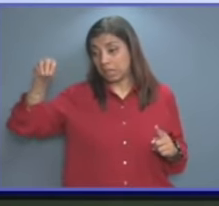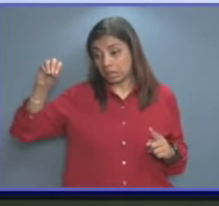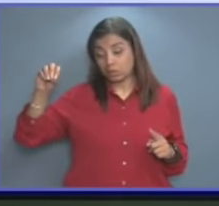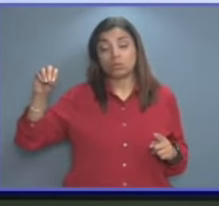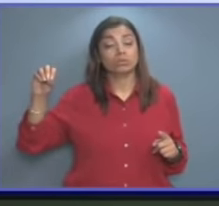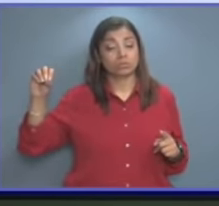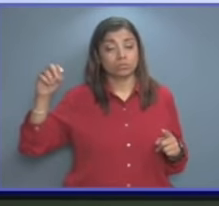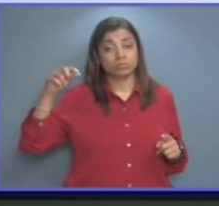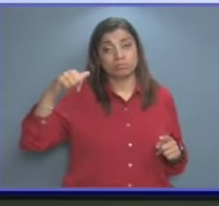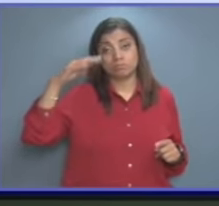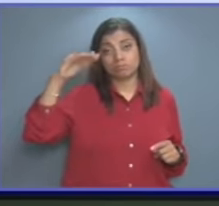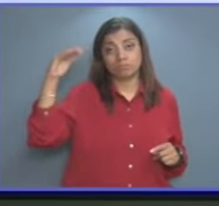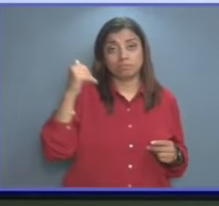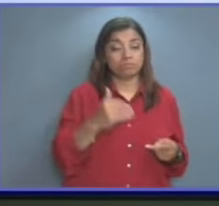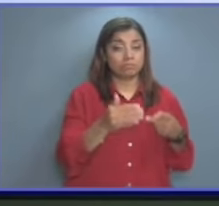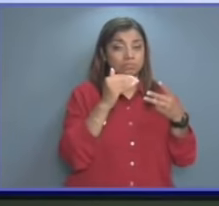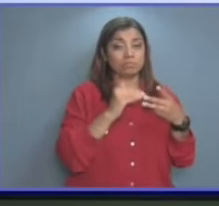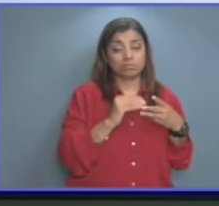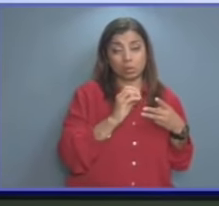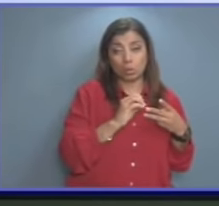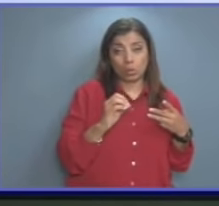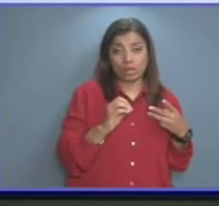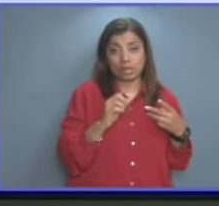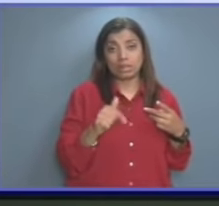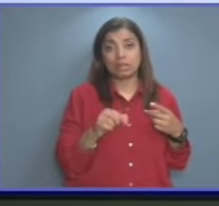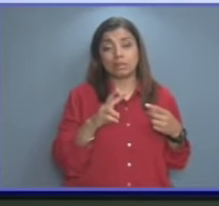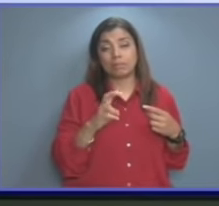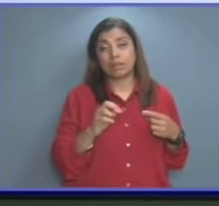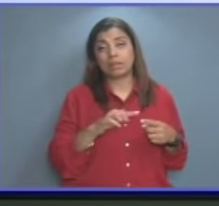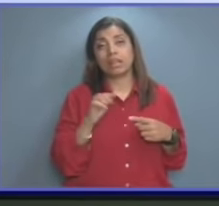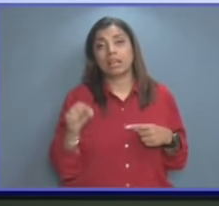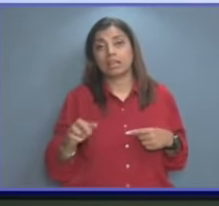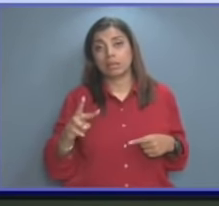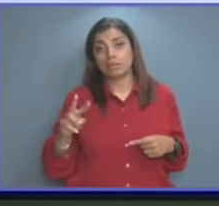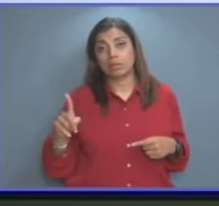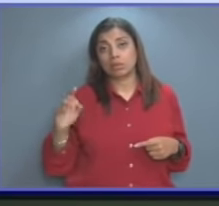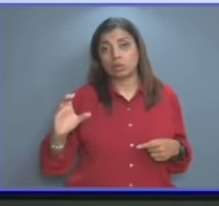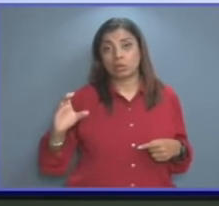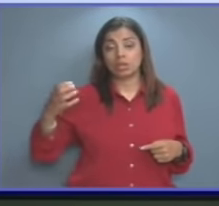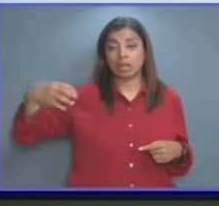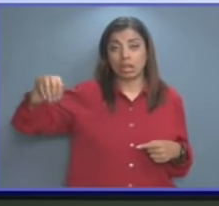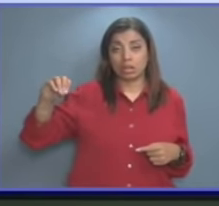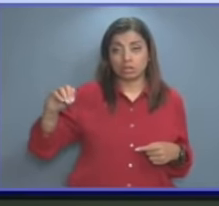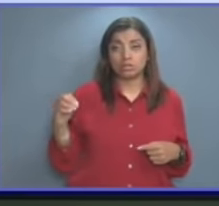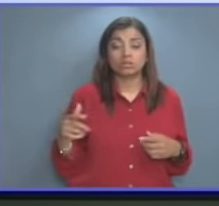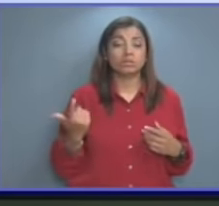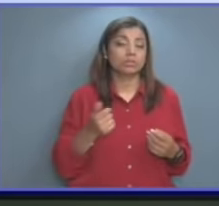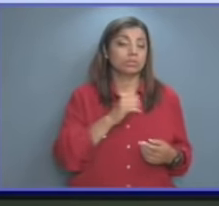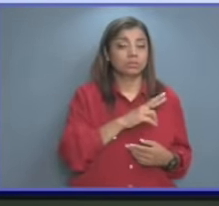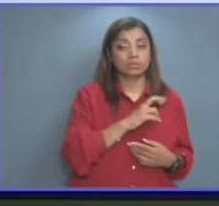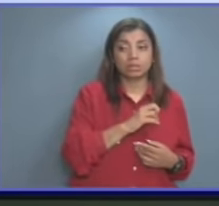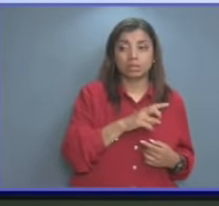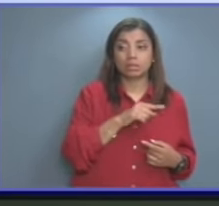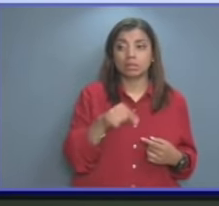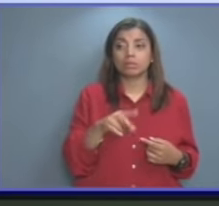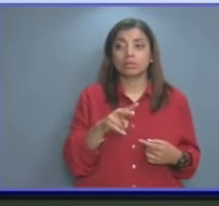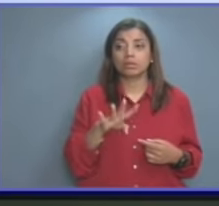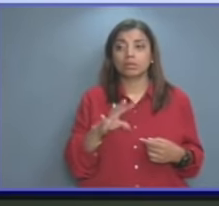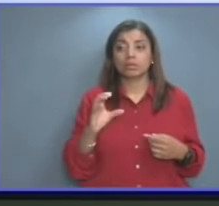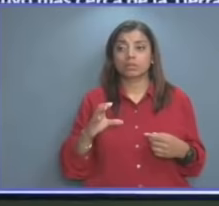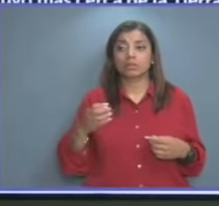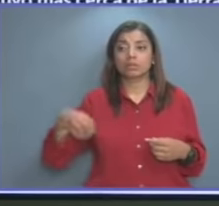y occidente del país mientras que la zona oriental entre los 20 a 21 grados celsio el sector costero entre 224 y 23 grados